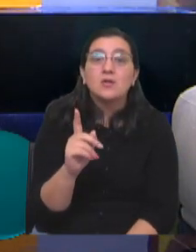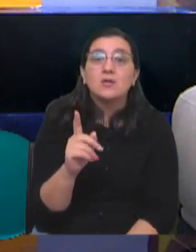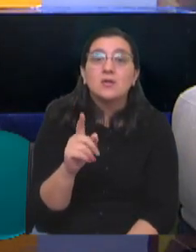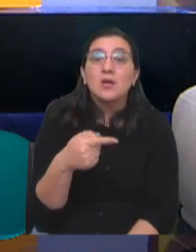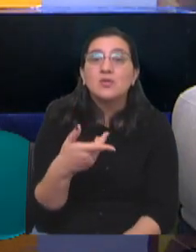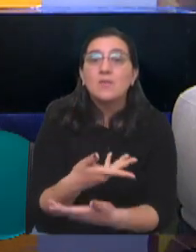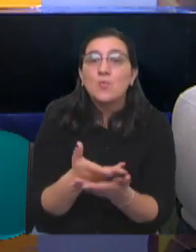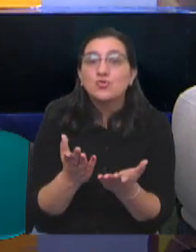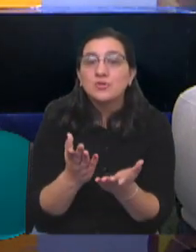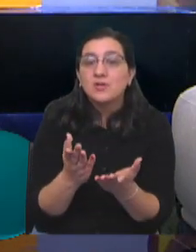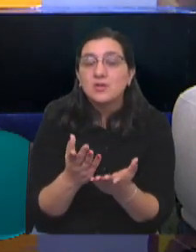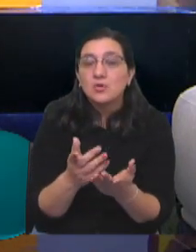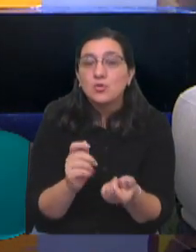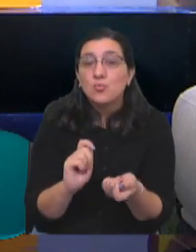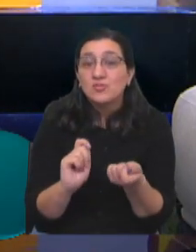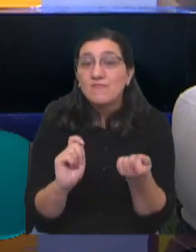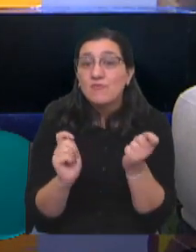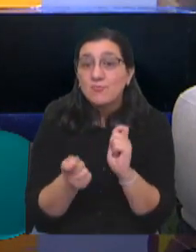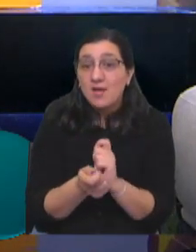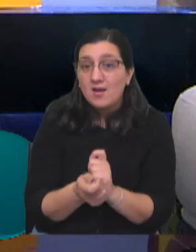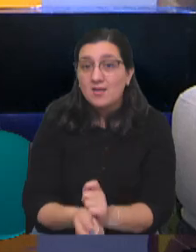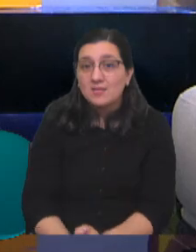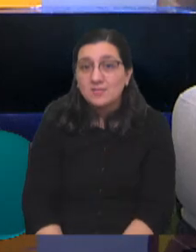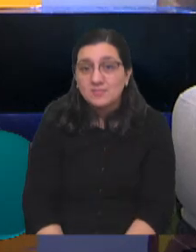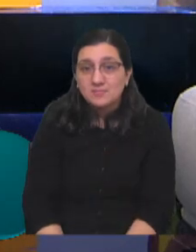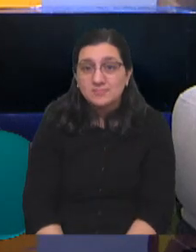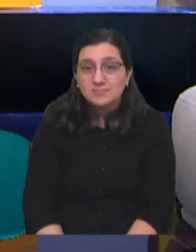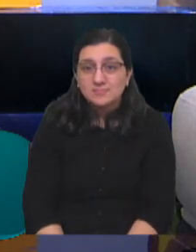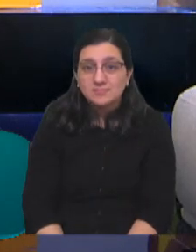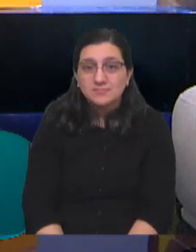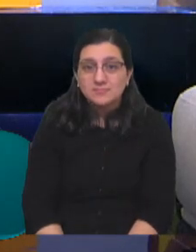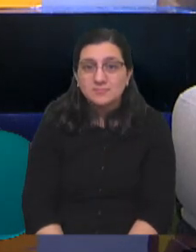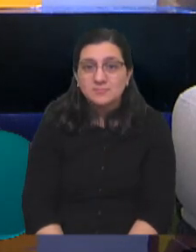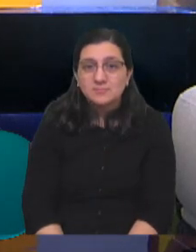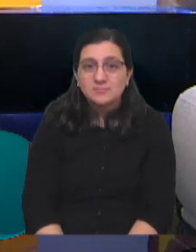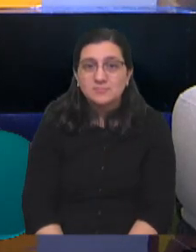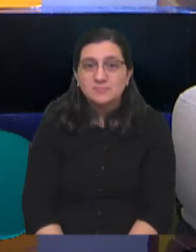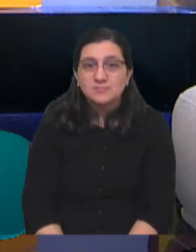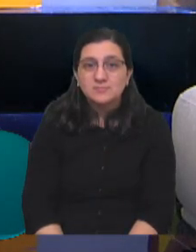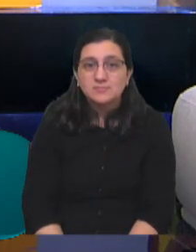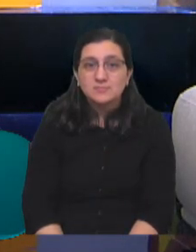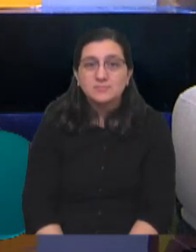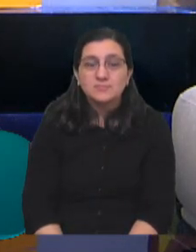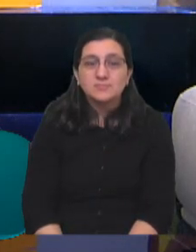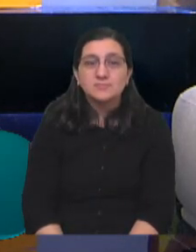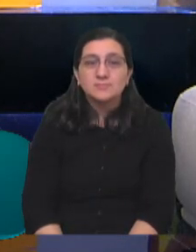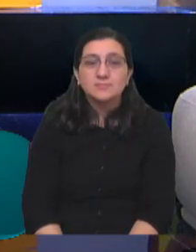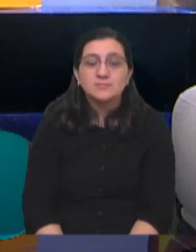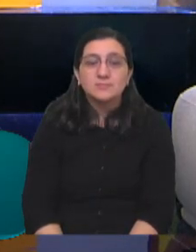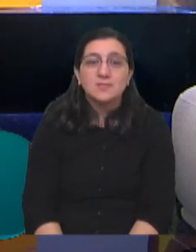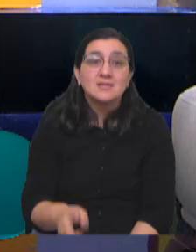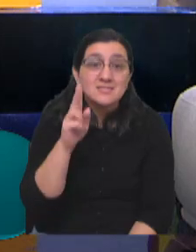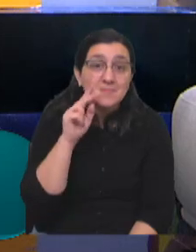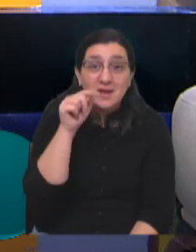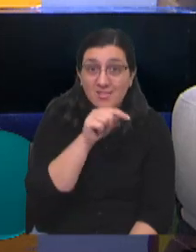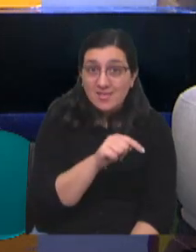mostré cómo transformarlas. ¿A la astromelia? Ay, ¿qué pasó acá? A la astromelia yo, si verán, estas de acá,